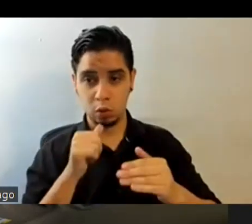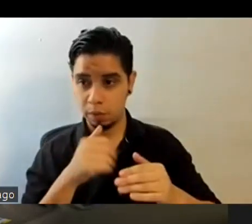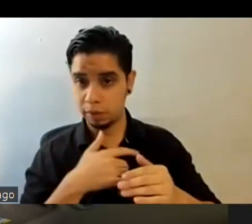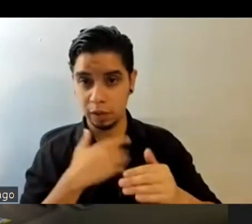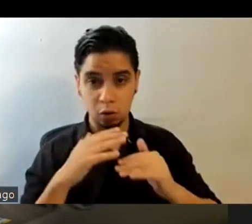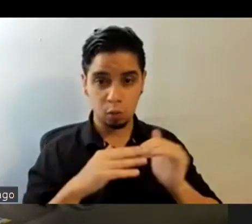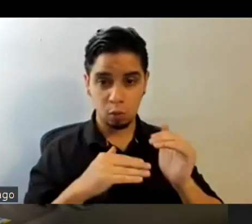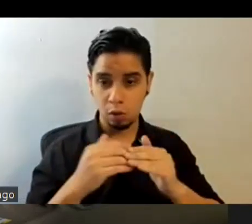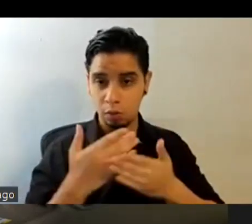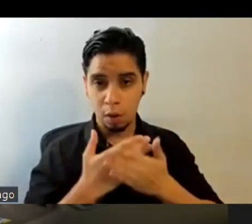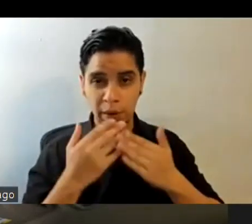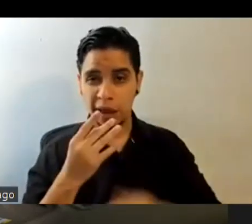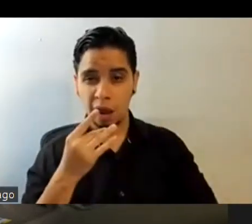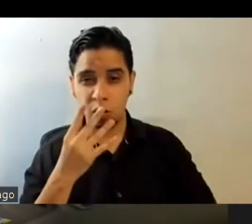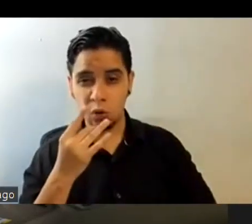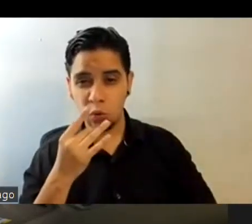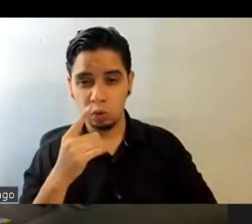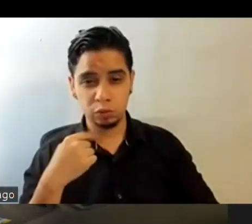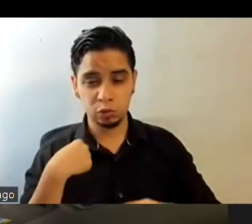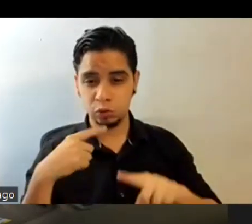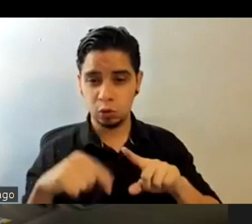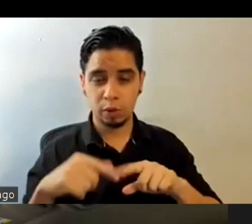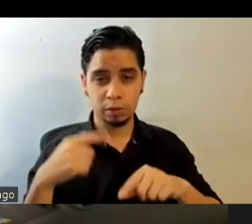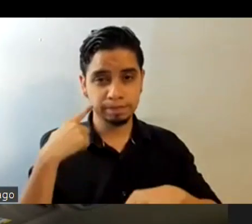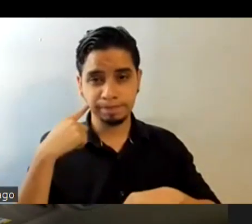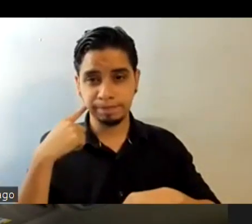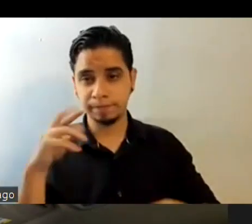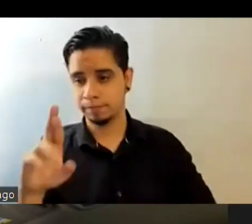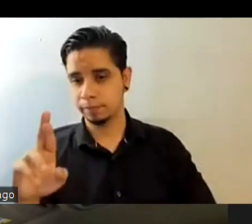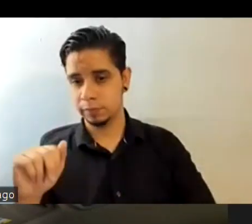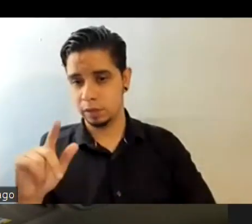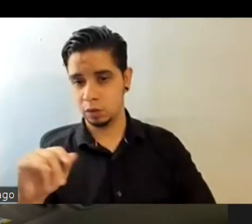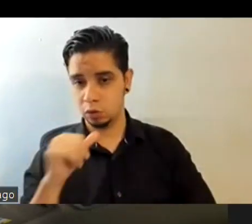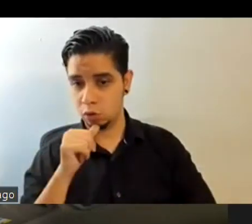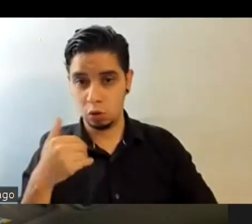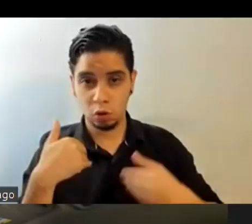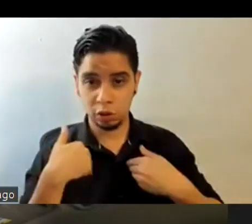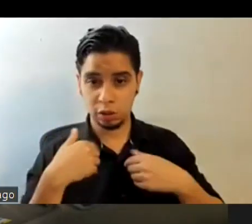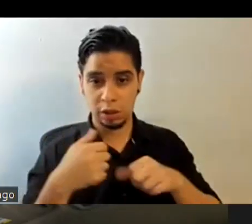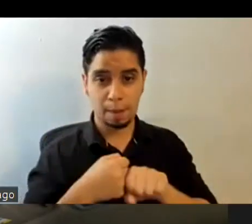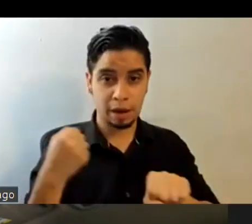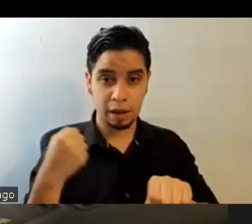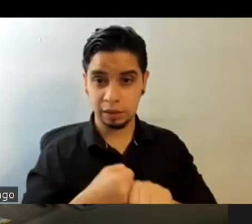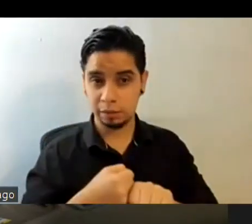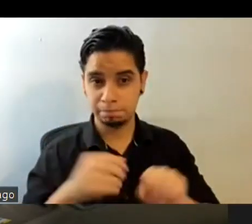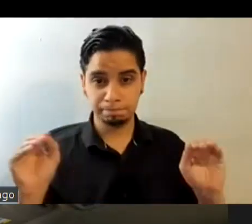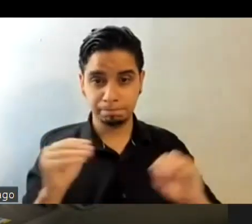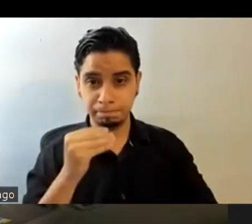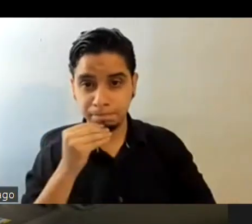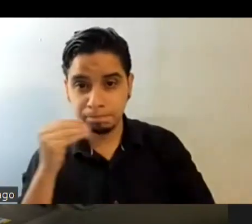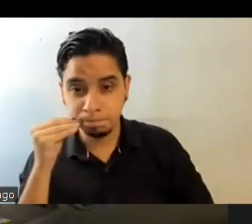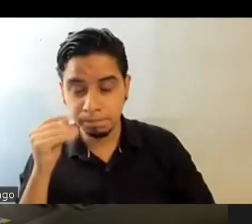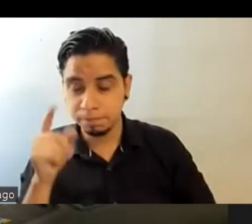había luz, prácticamente yo no podía escuchar radio porque yo no tenía plantas para esa época en la casa. Así que fue una